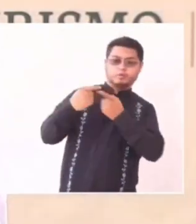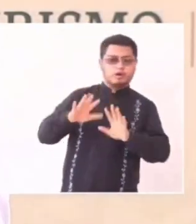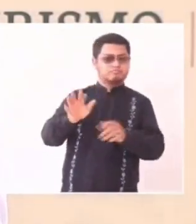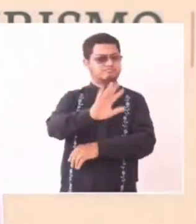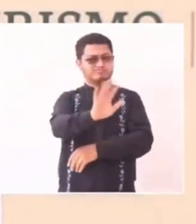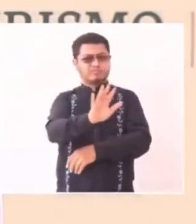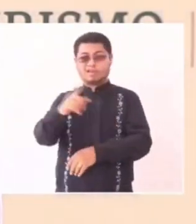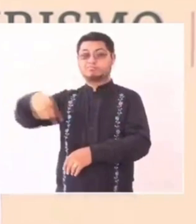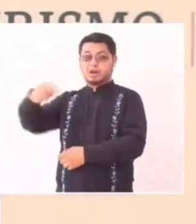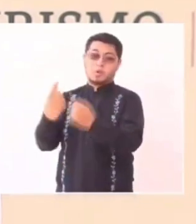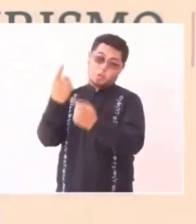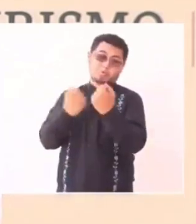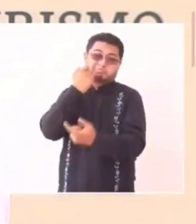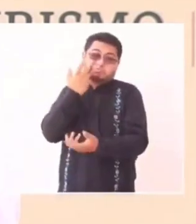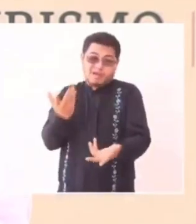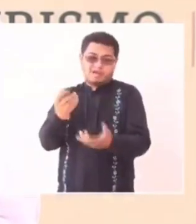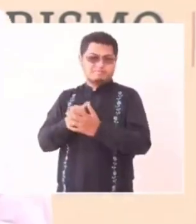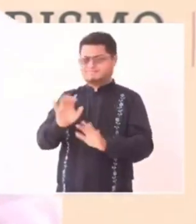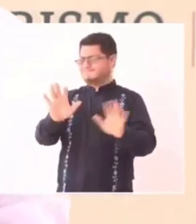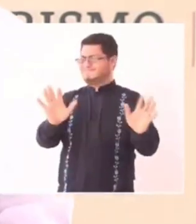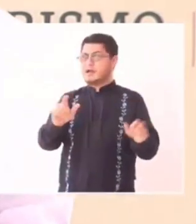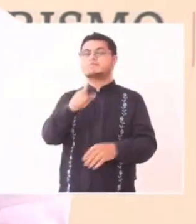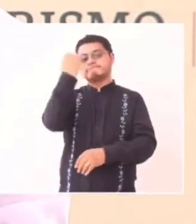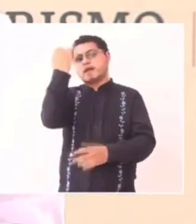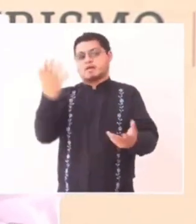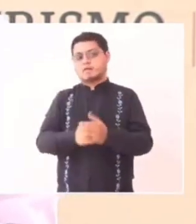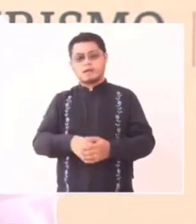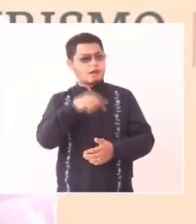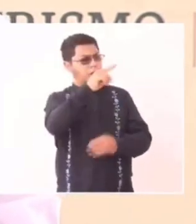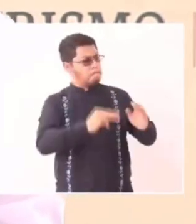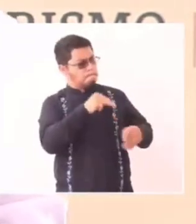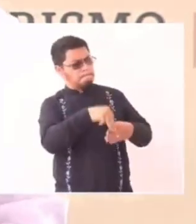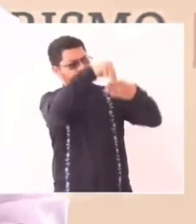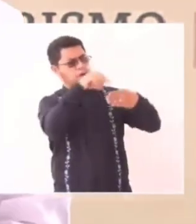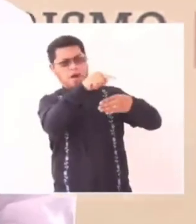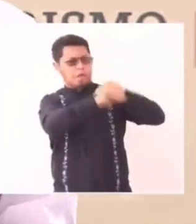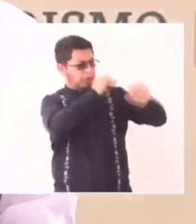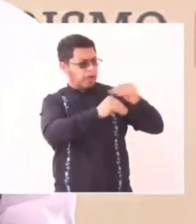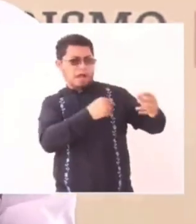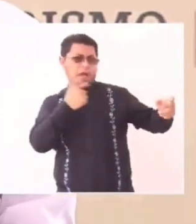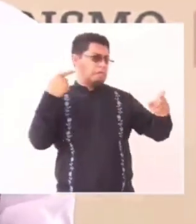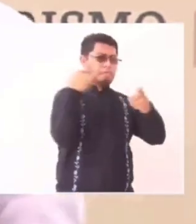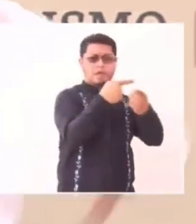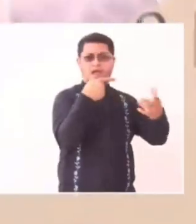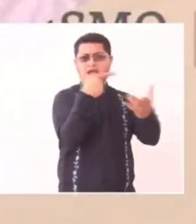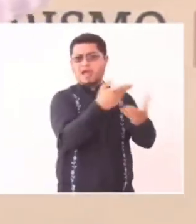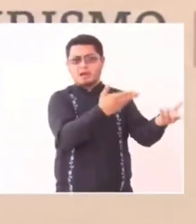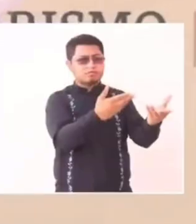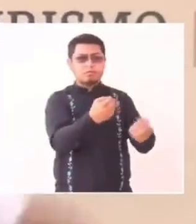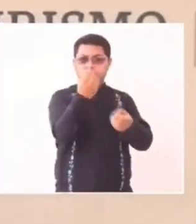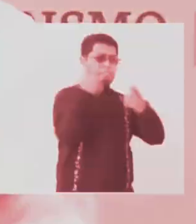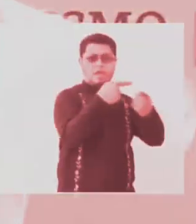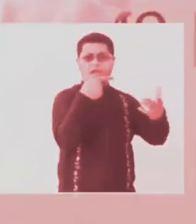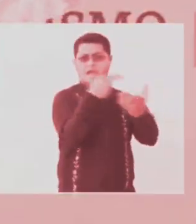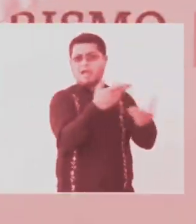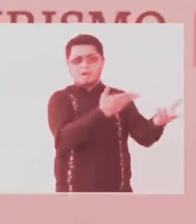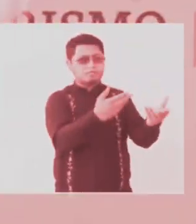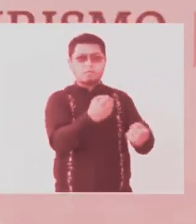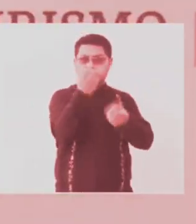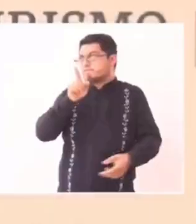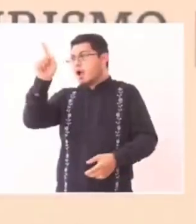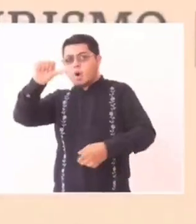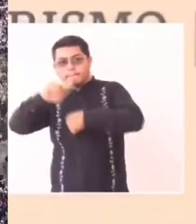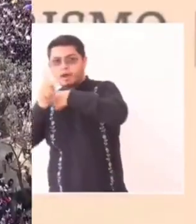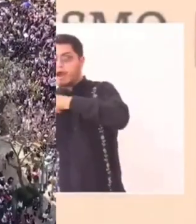más causar daño. Imagínense que no se cuide el Palacio Nacional y lo vandalizan. ¿Qué imagen se da en el mundo? ¿Qué imagen se da en el